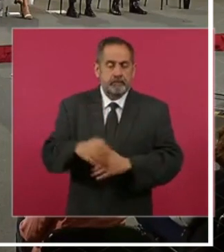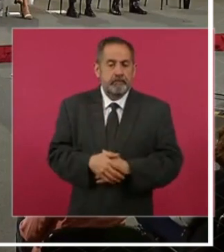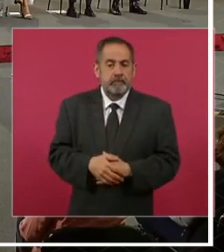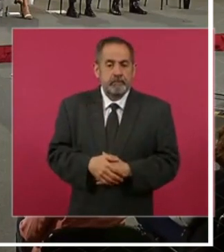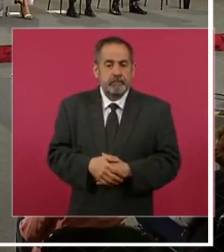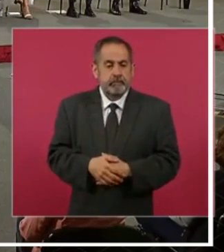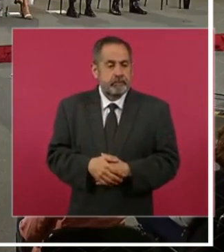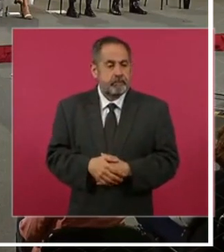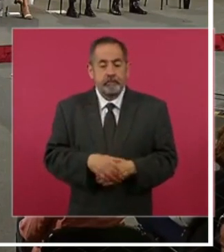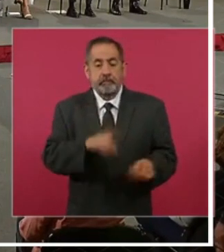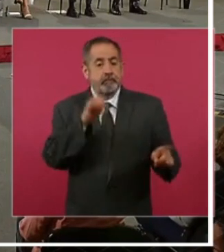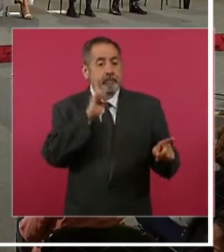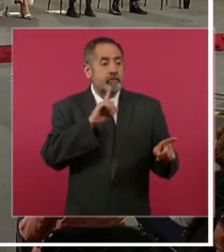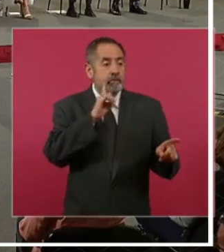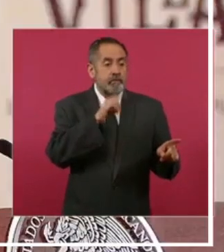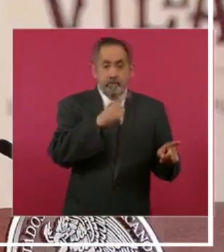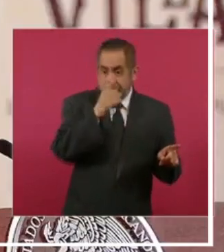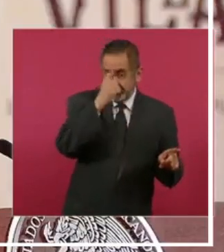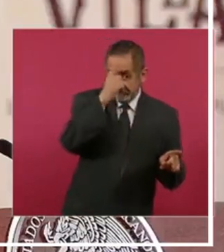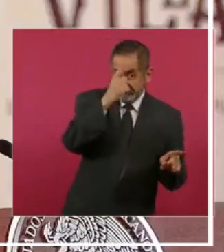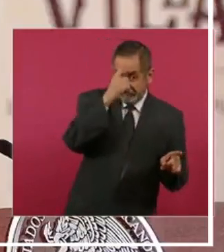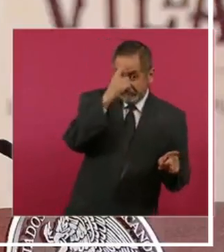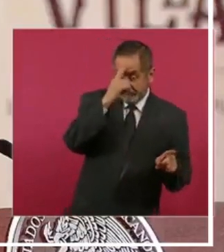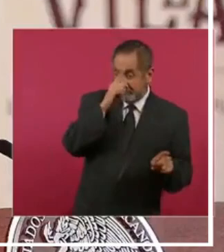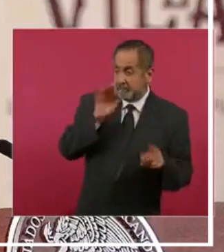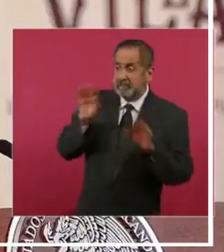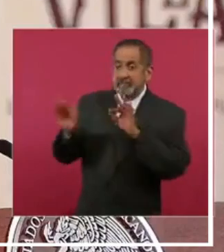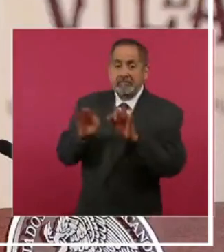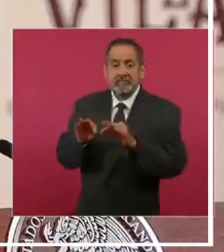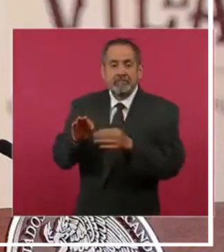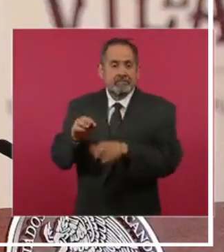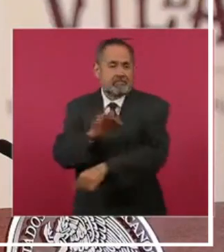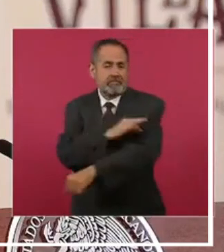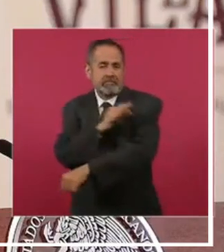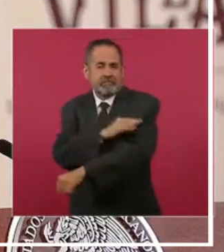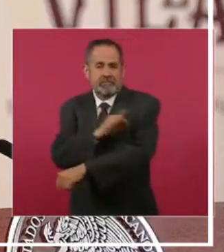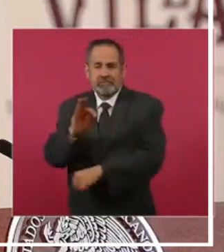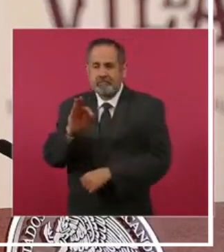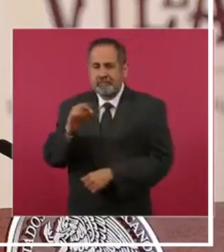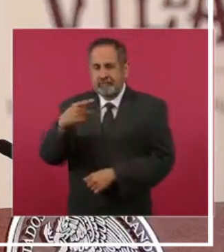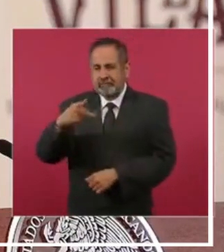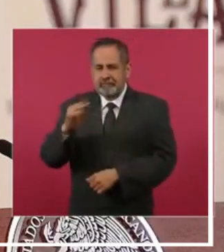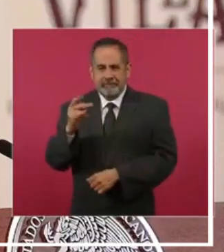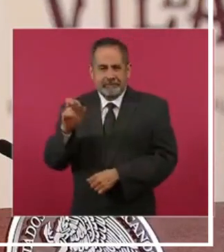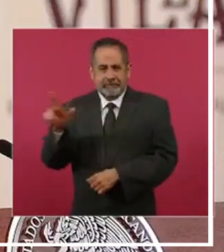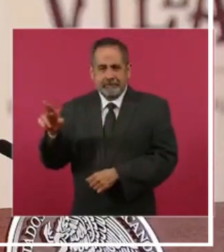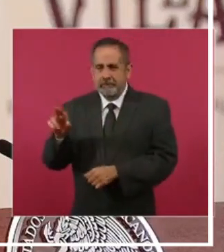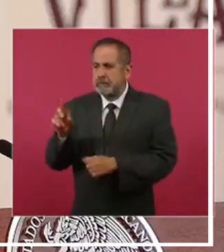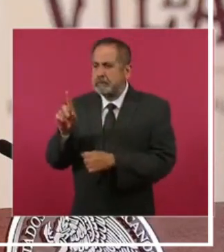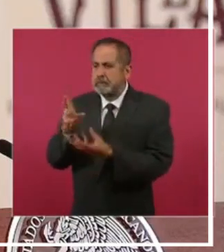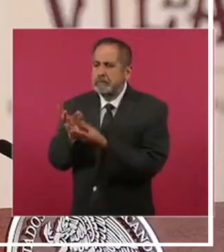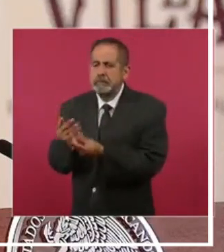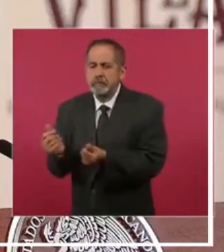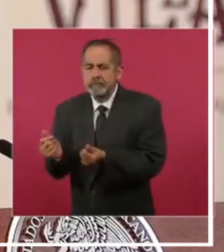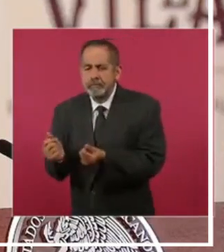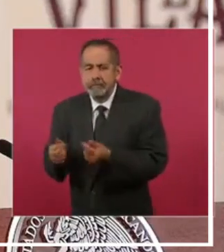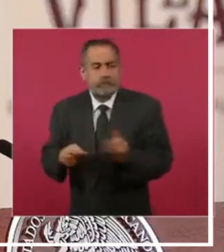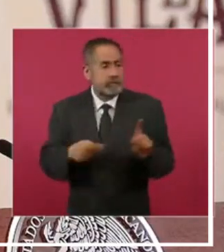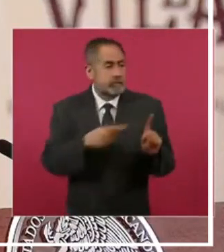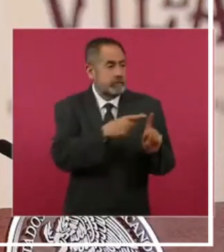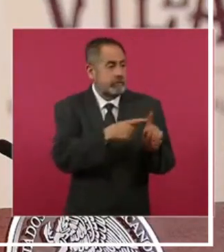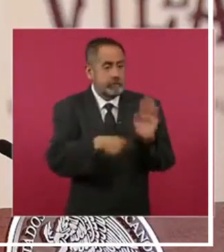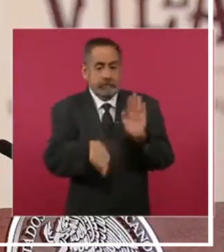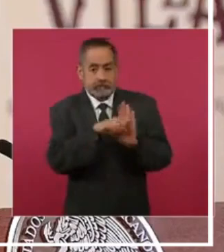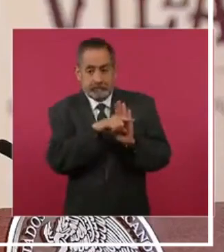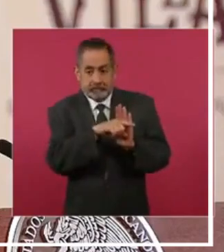Odontóloga inventa que vacunas Pfizer fueron diluidas. Y ya sabemos que si lo dice un opositor,